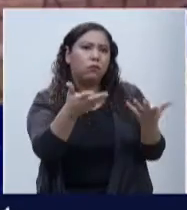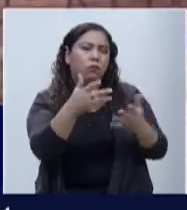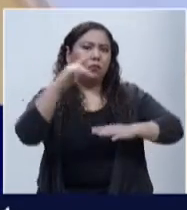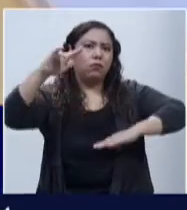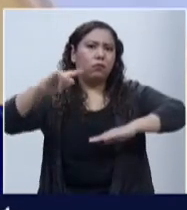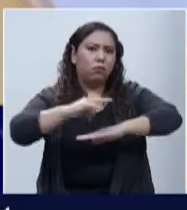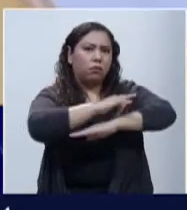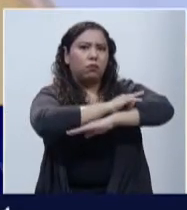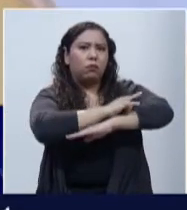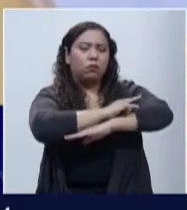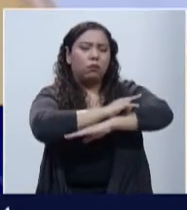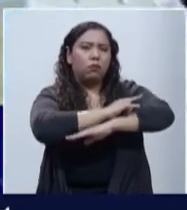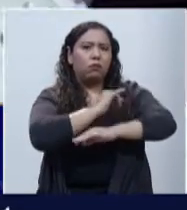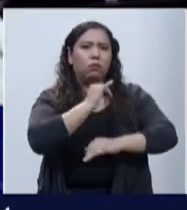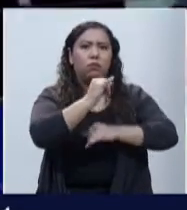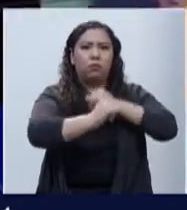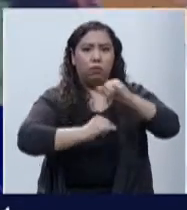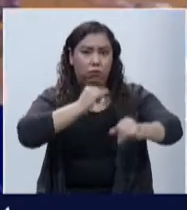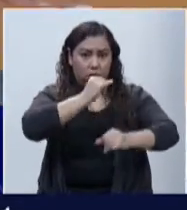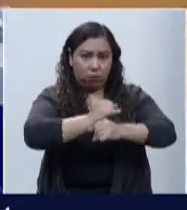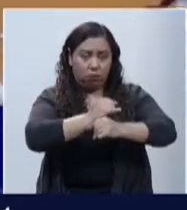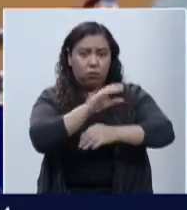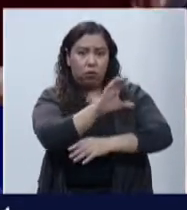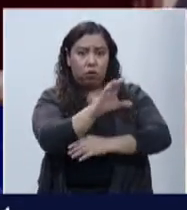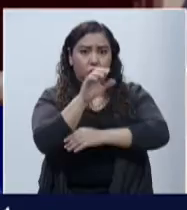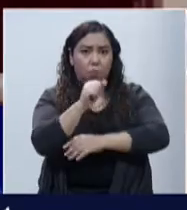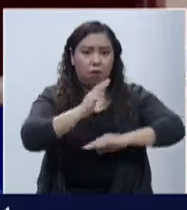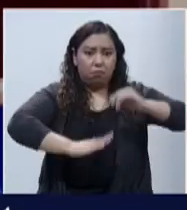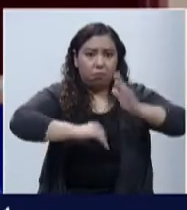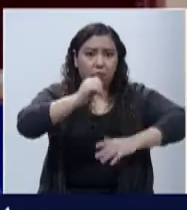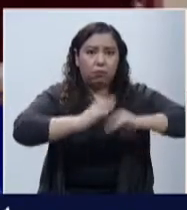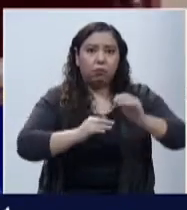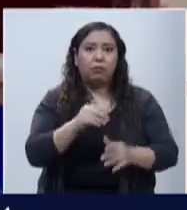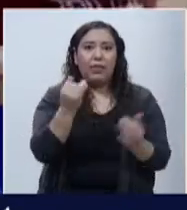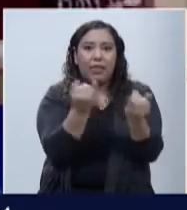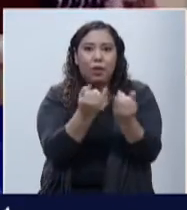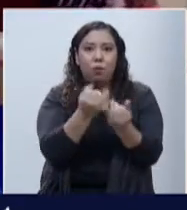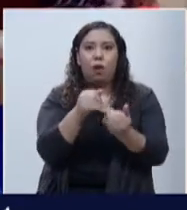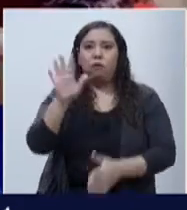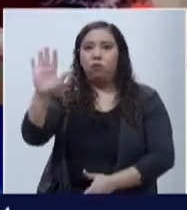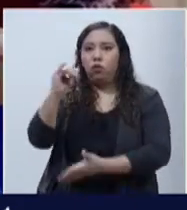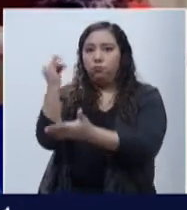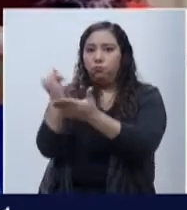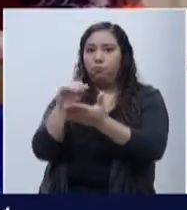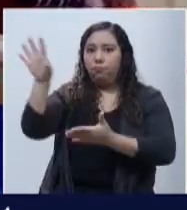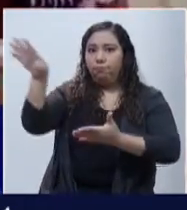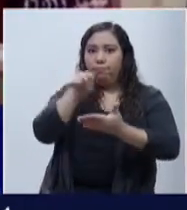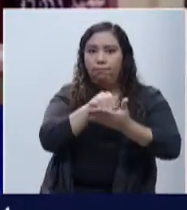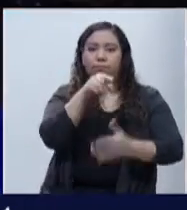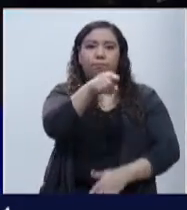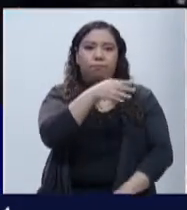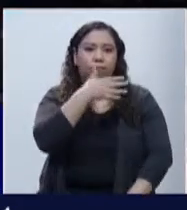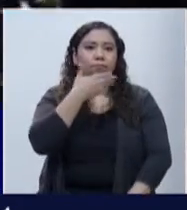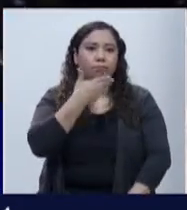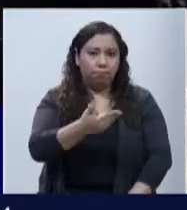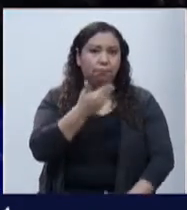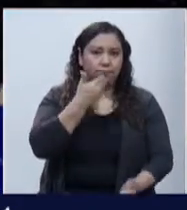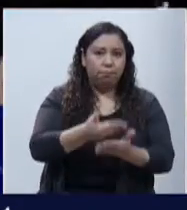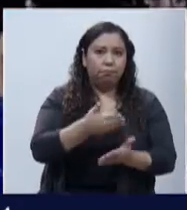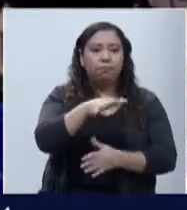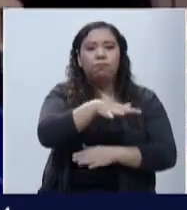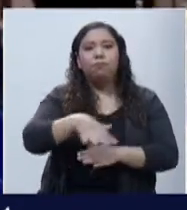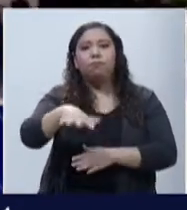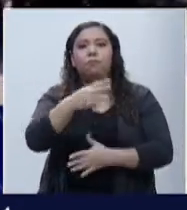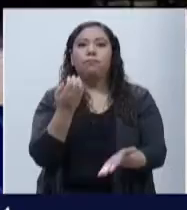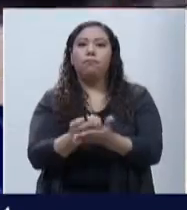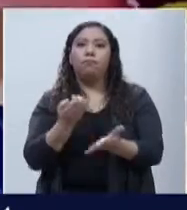estrategias amigables en las zonas de empleo representarán más seguridad para sus habitantes además la activación económica según